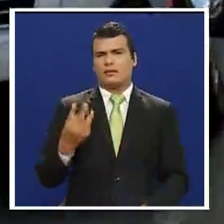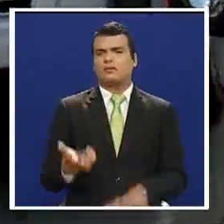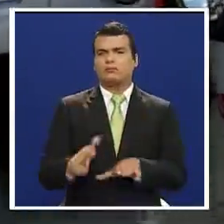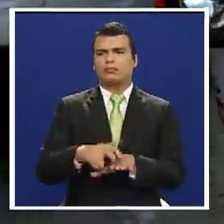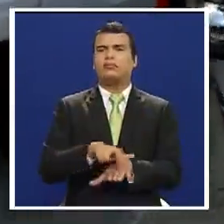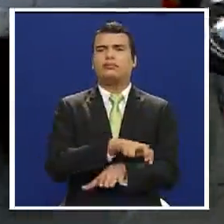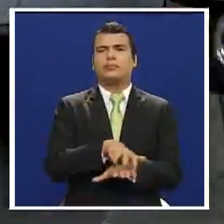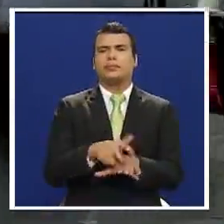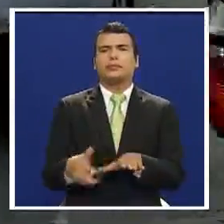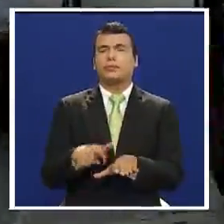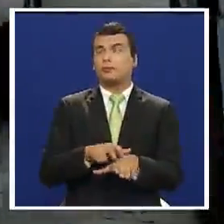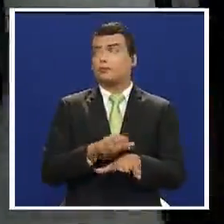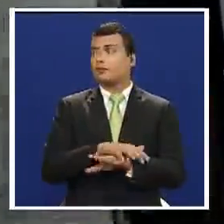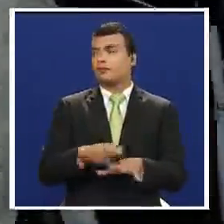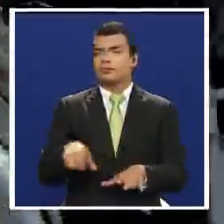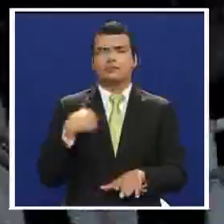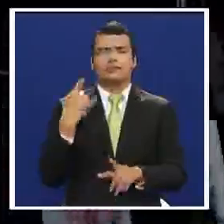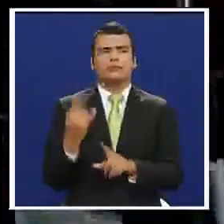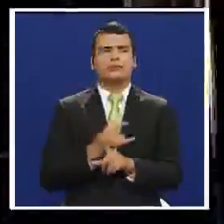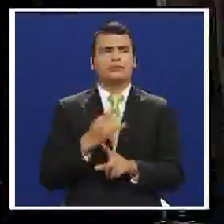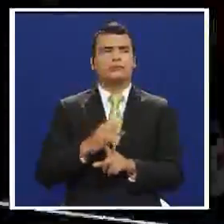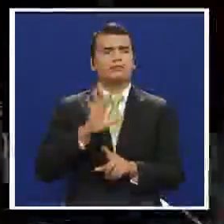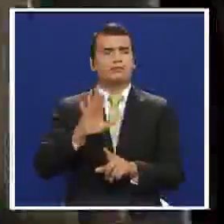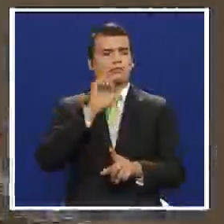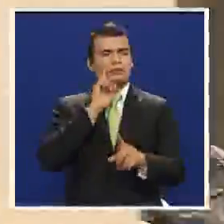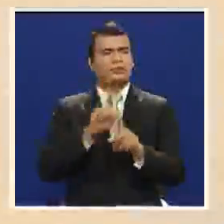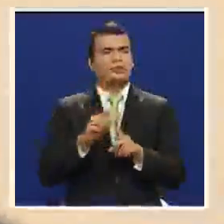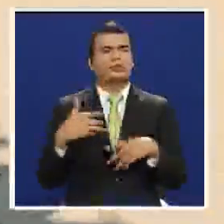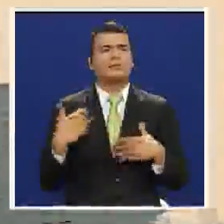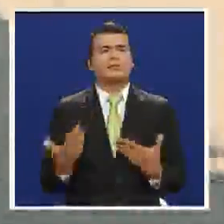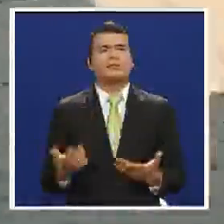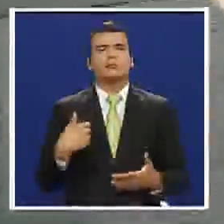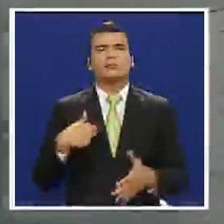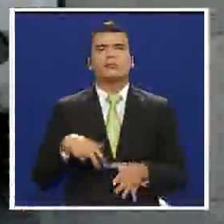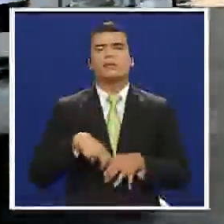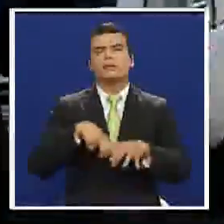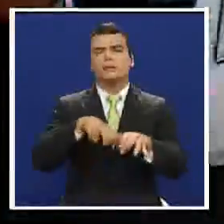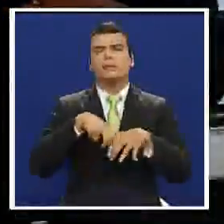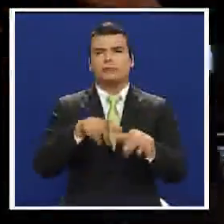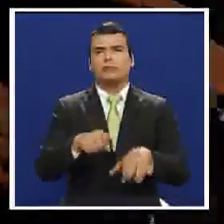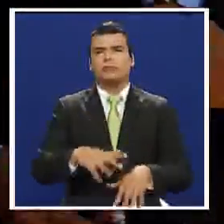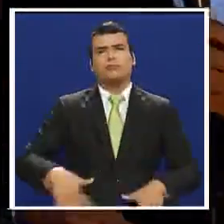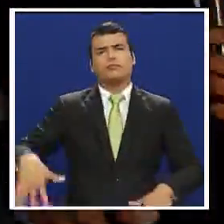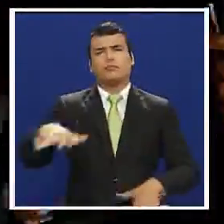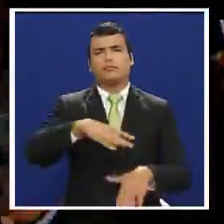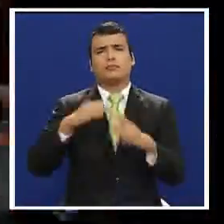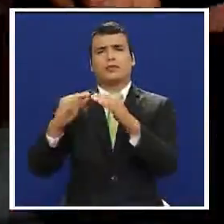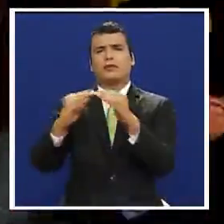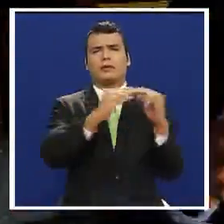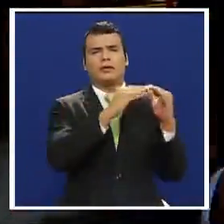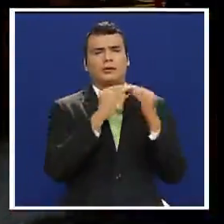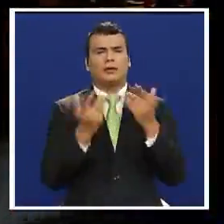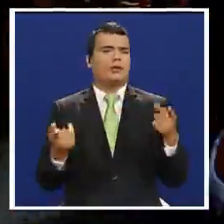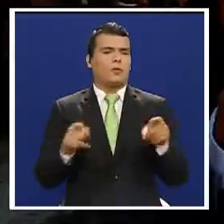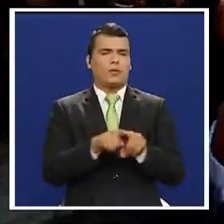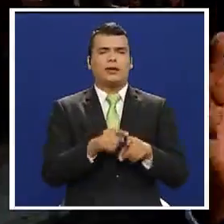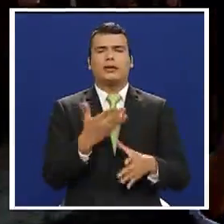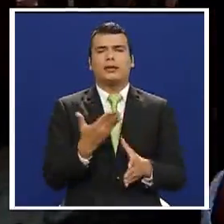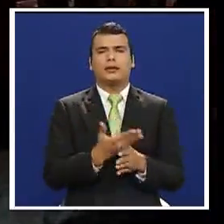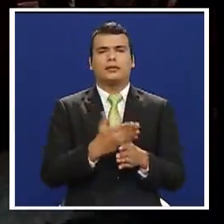adelanta a través del Comité Local para el Posconflicto. Yo quiero enseñarles uno de los principales medios de transporte de esta